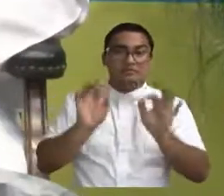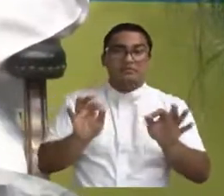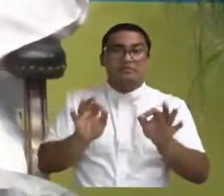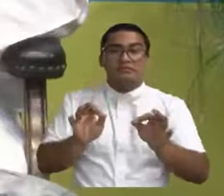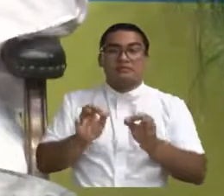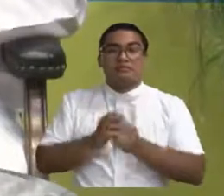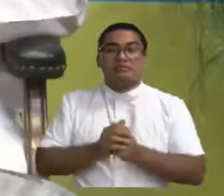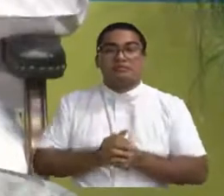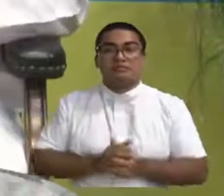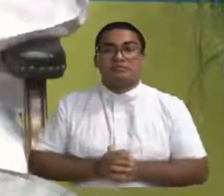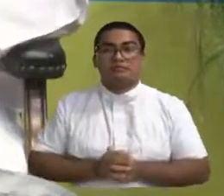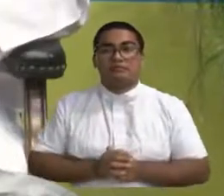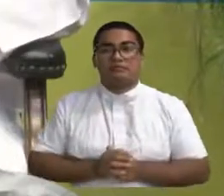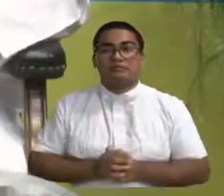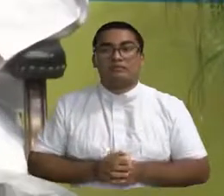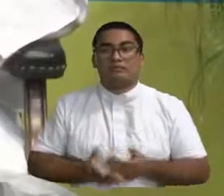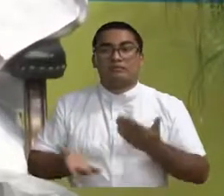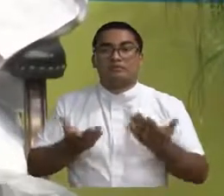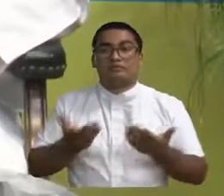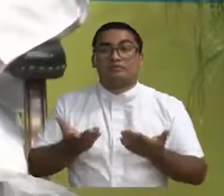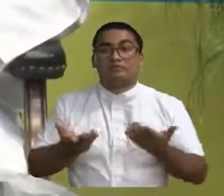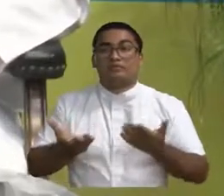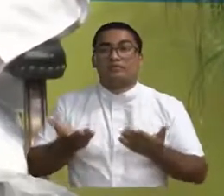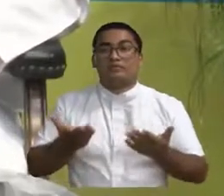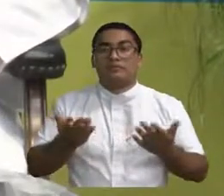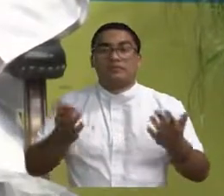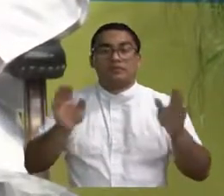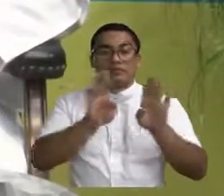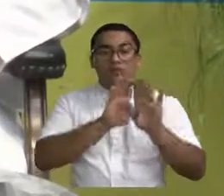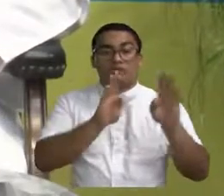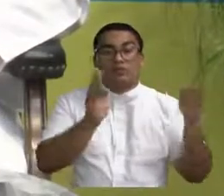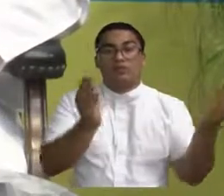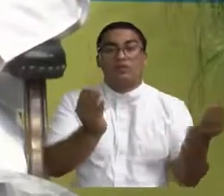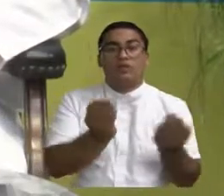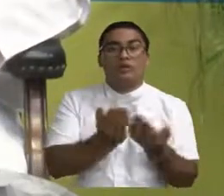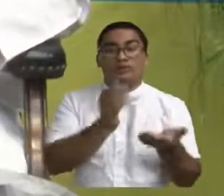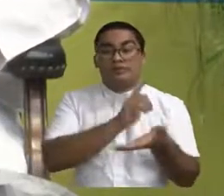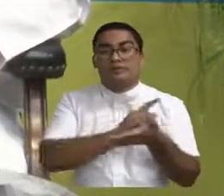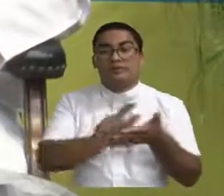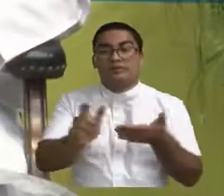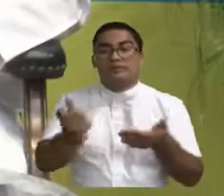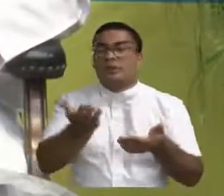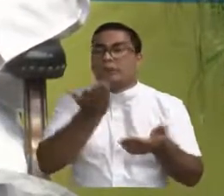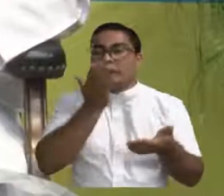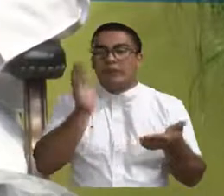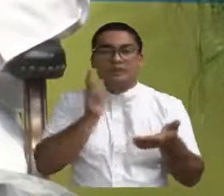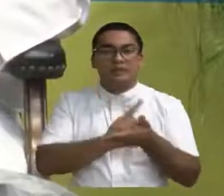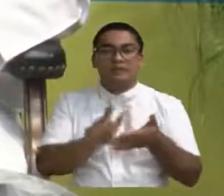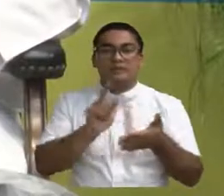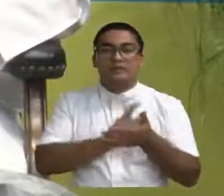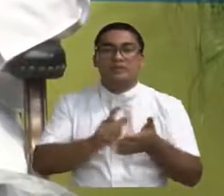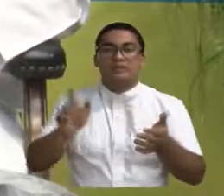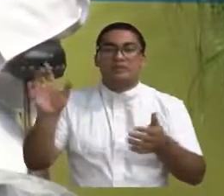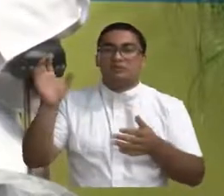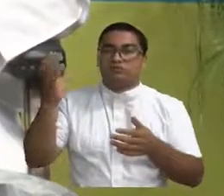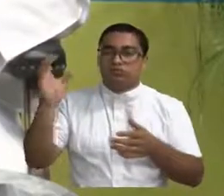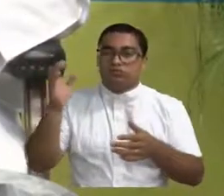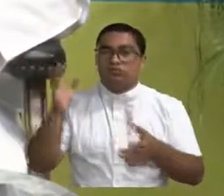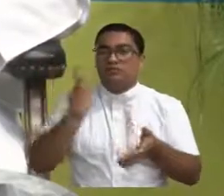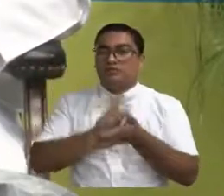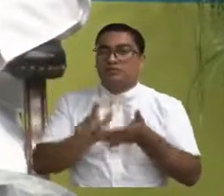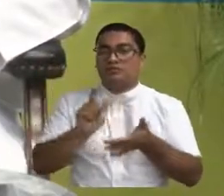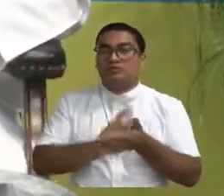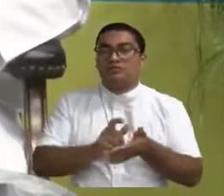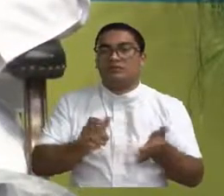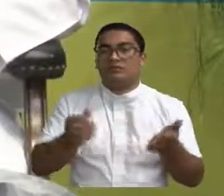de noche y es por el polvo que hay que limpiar la habitación antes de que los niños entren en la habitación, limpiar el abanico, que es lo que más utilizamos,